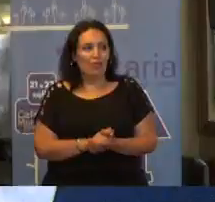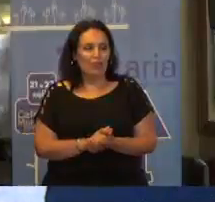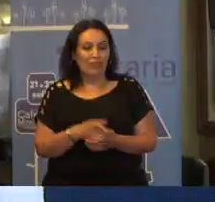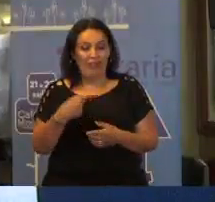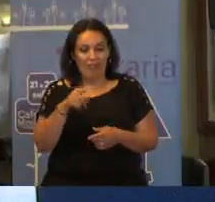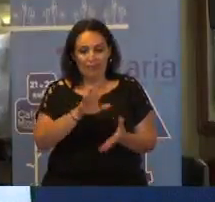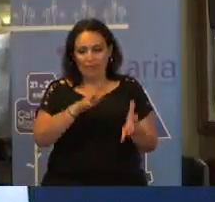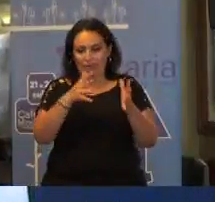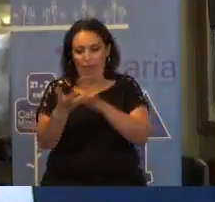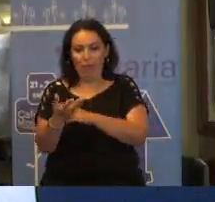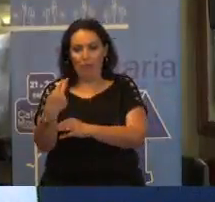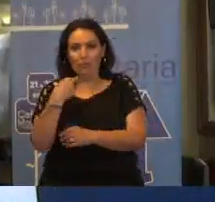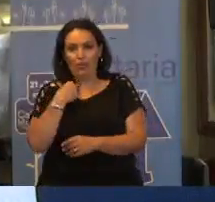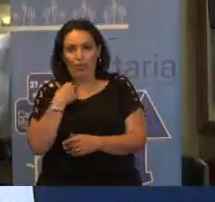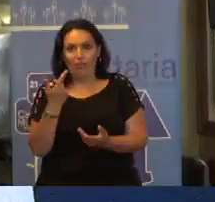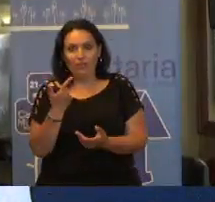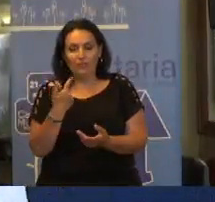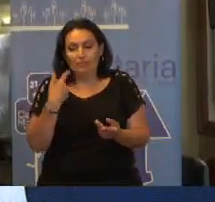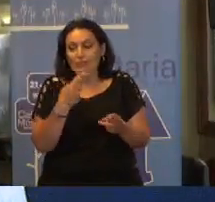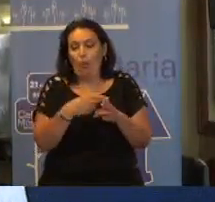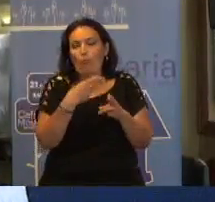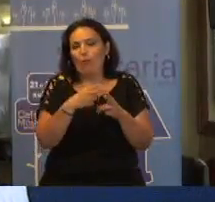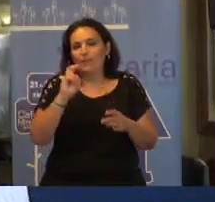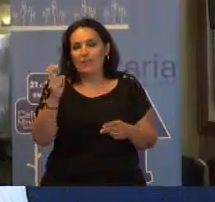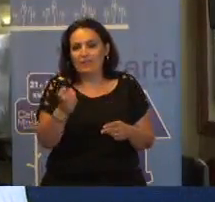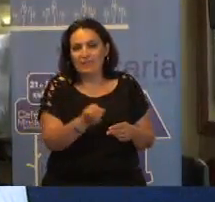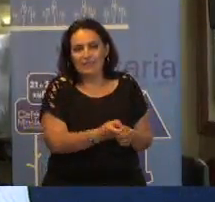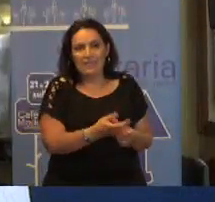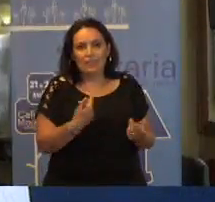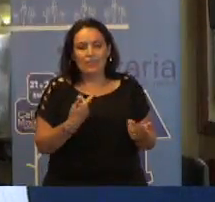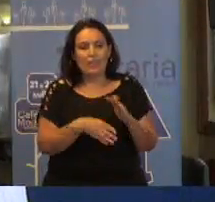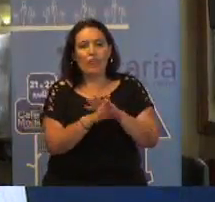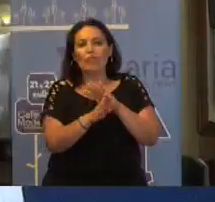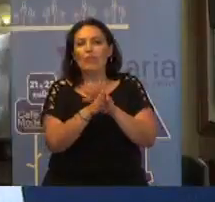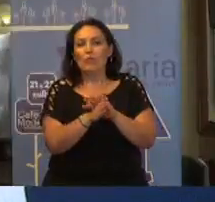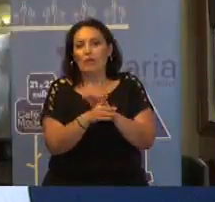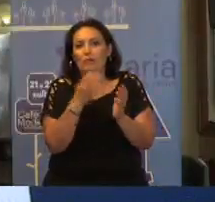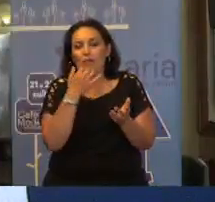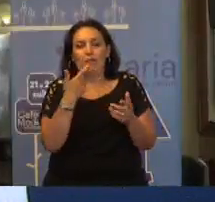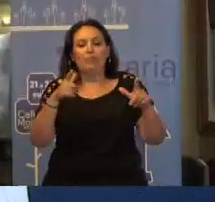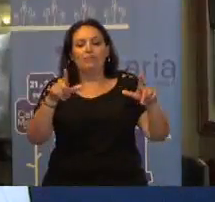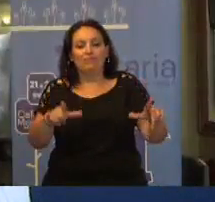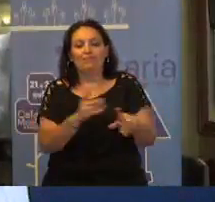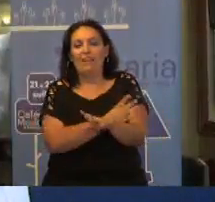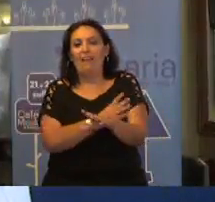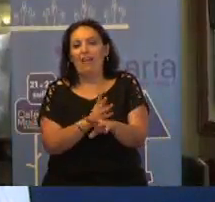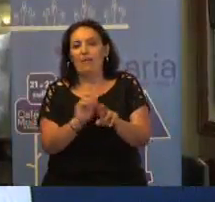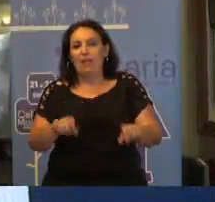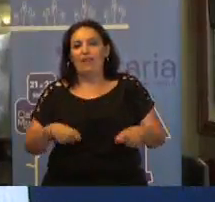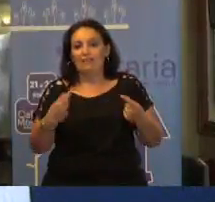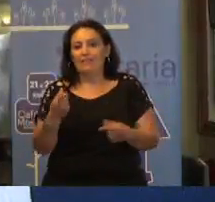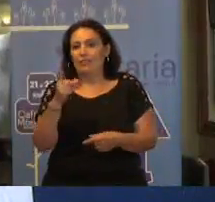cambio na Deputación, pero certas políticas manteñen unha continuidade casi total. Entón,